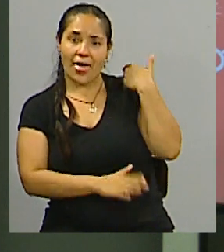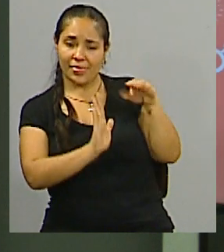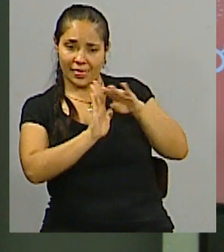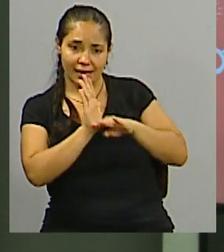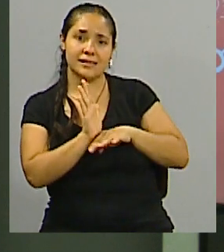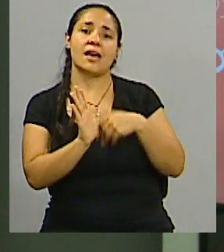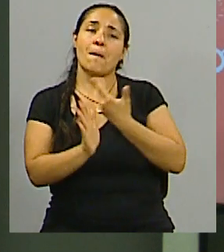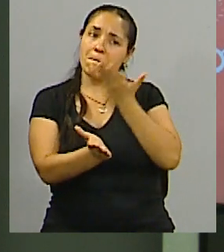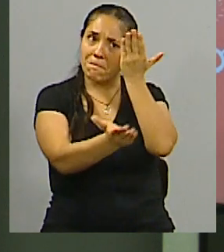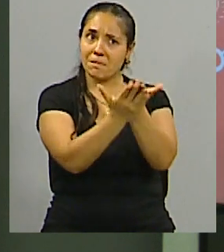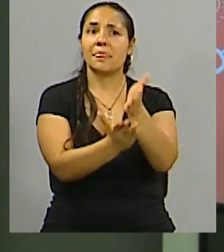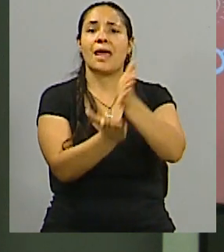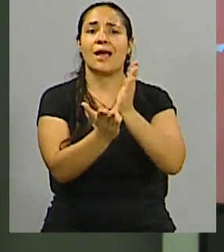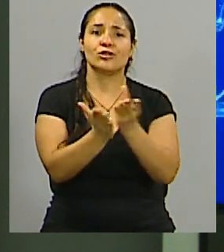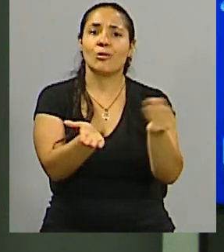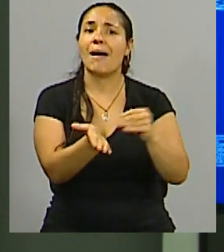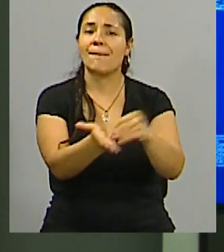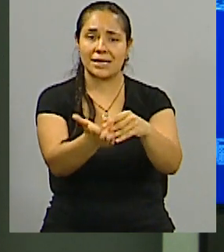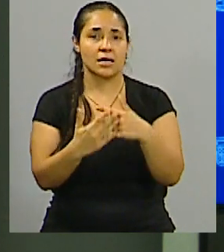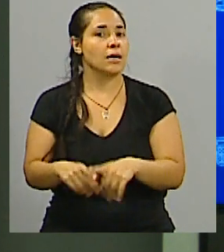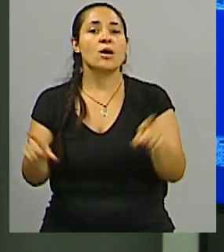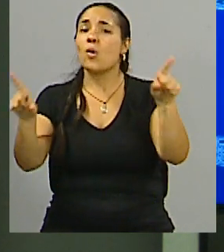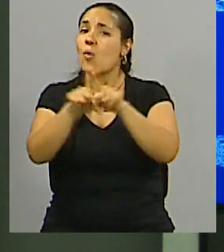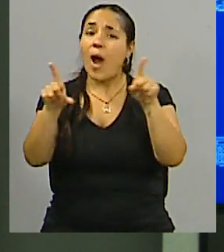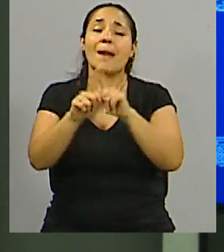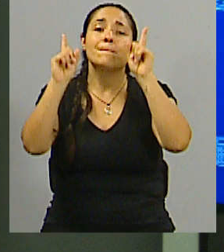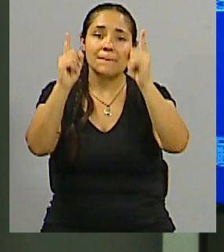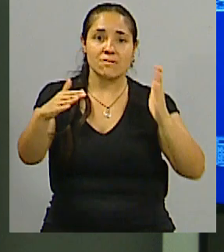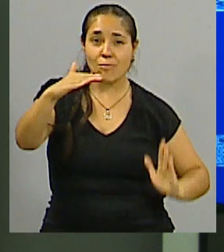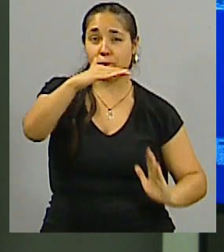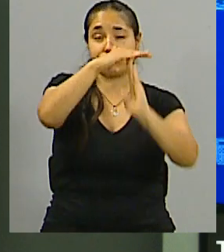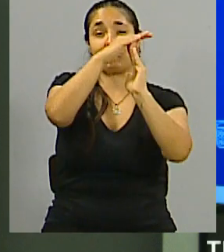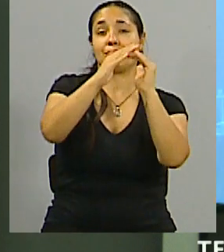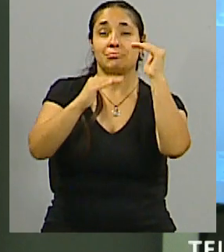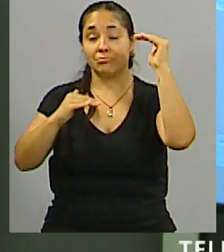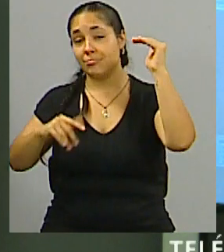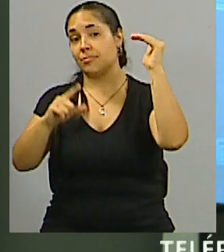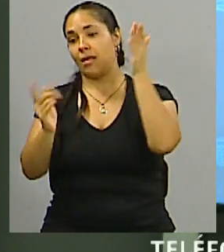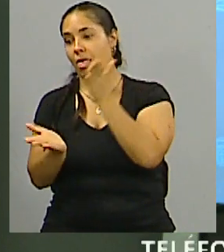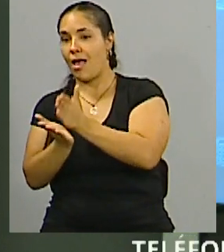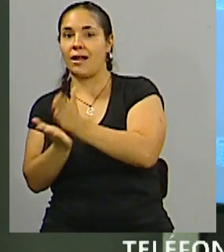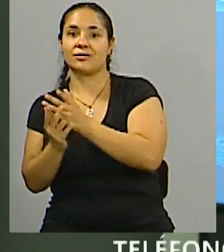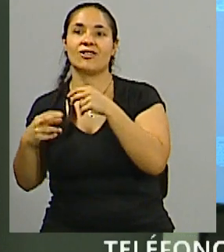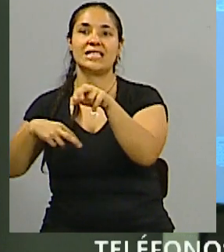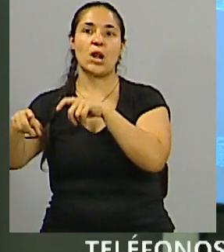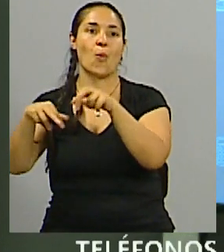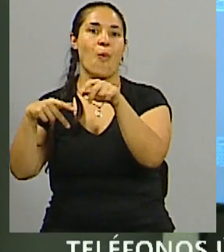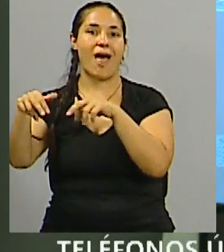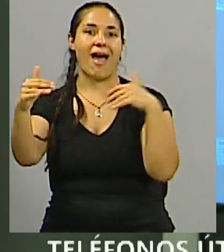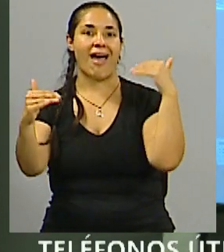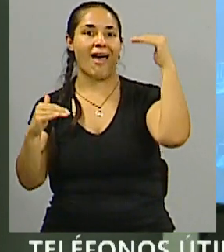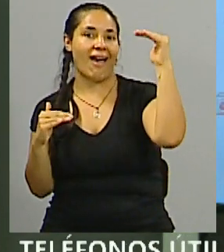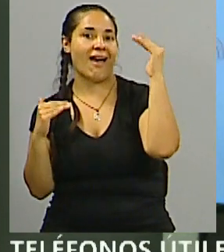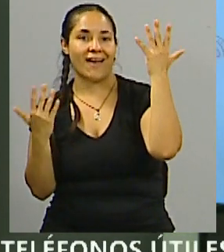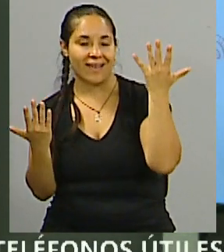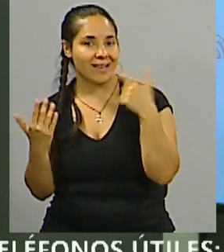exigir los derechos que me faltan, no tienen la misma envergadura que el derecho a circular